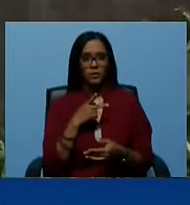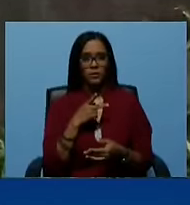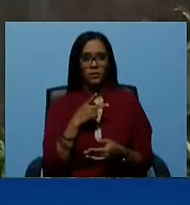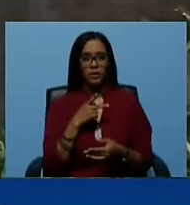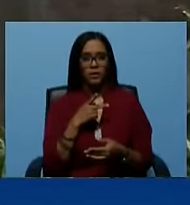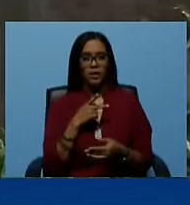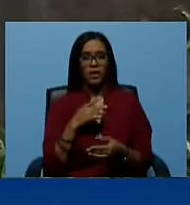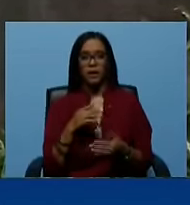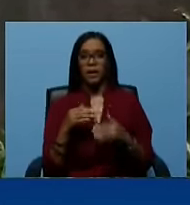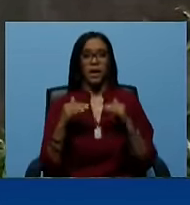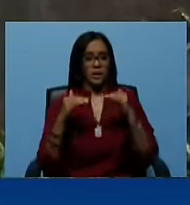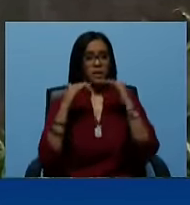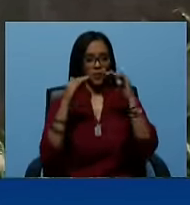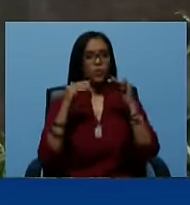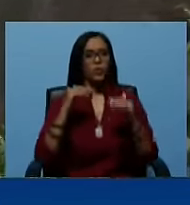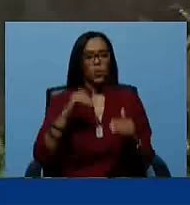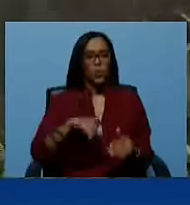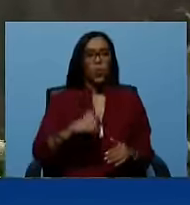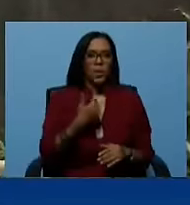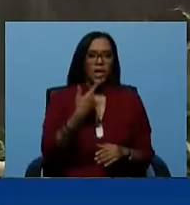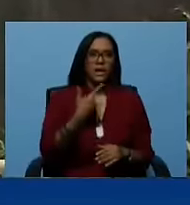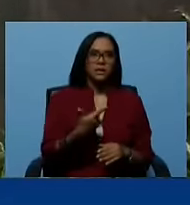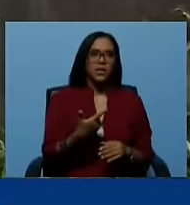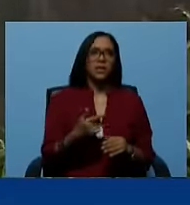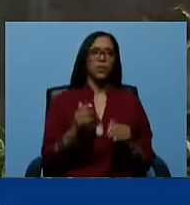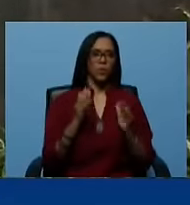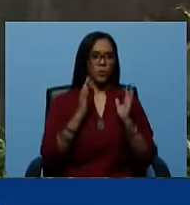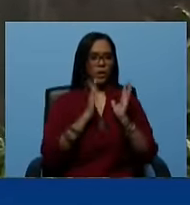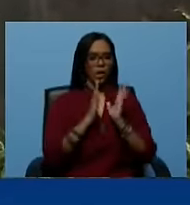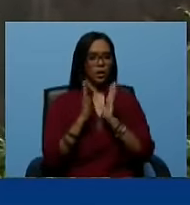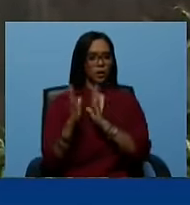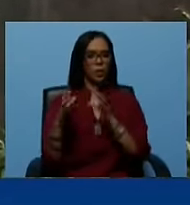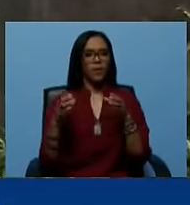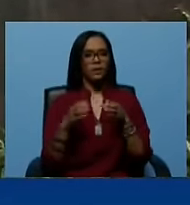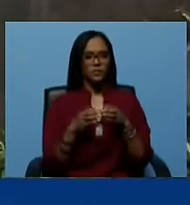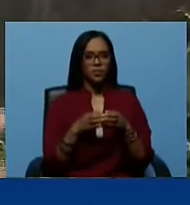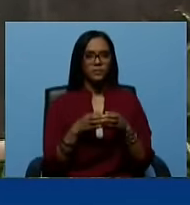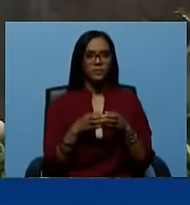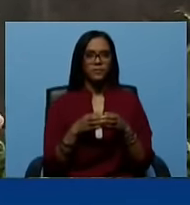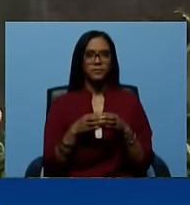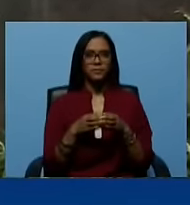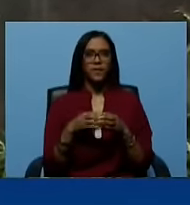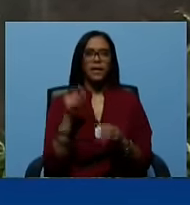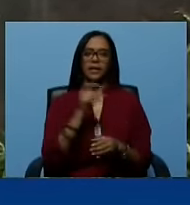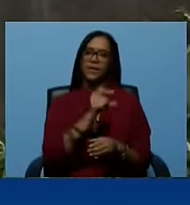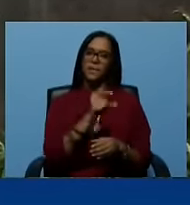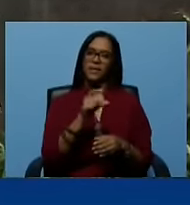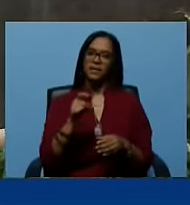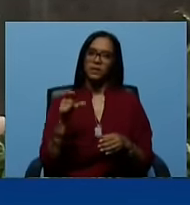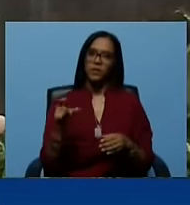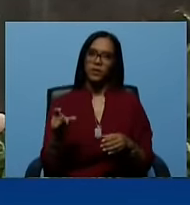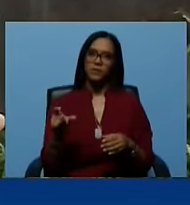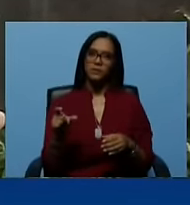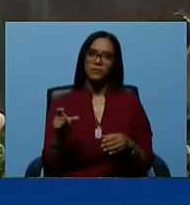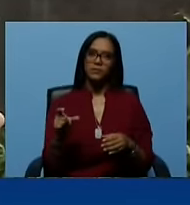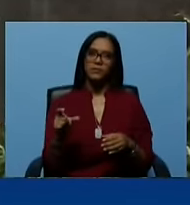A nivel general, uno podría decir una agrupación de personas